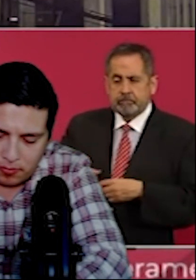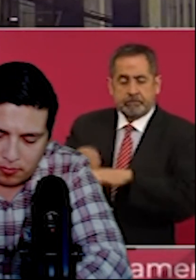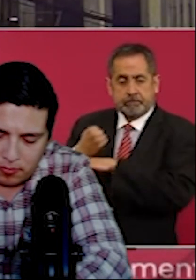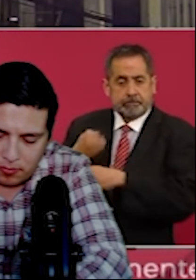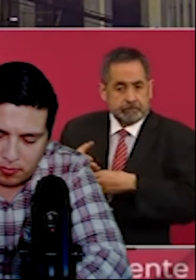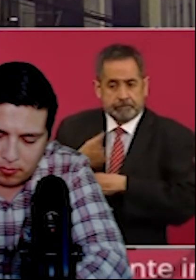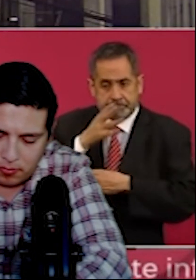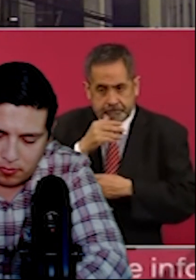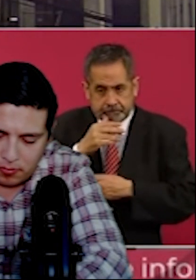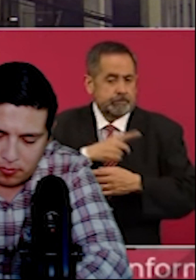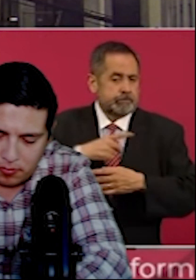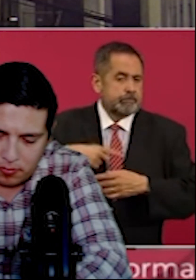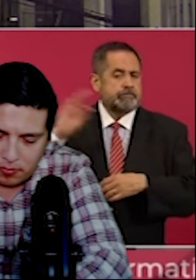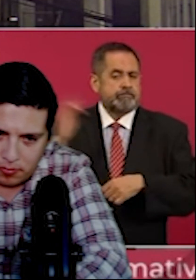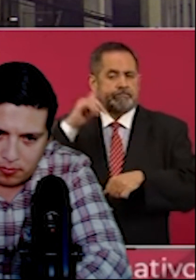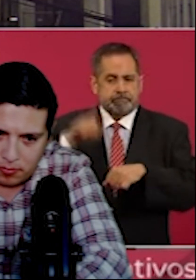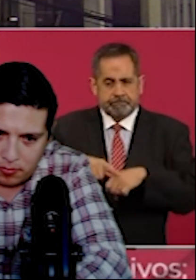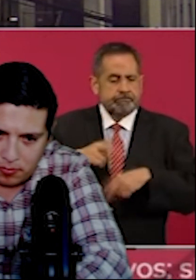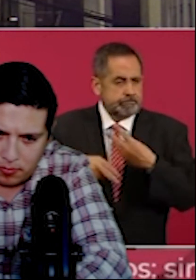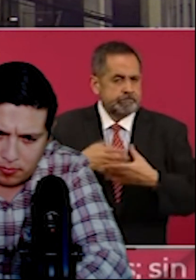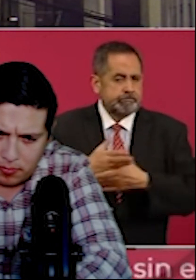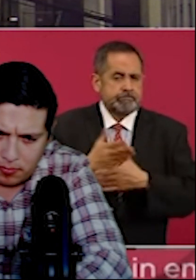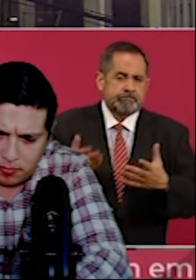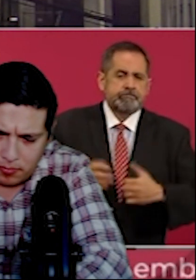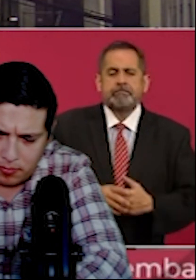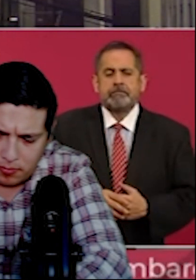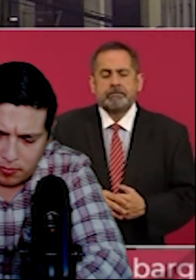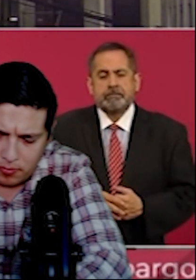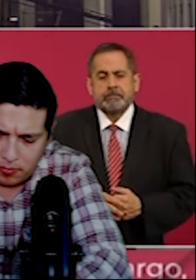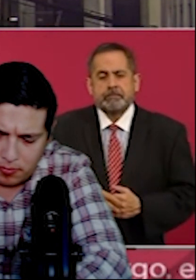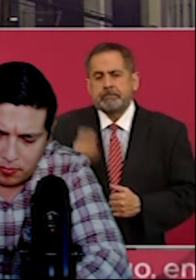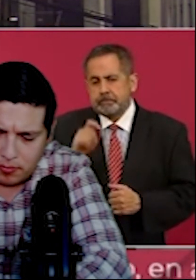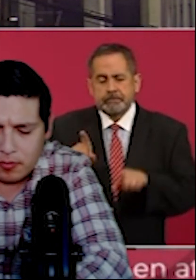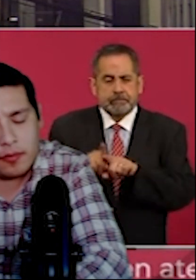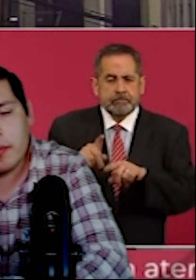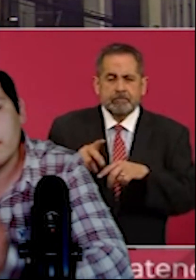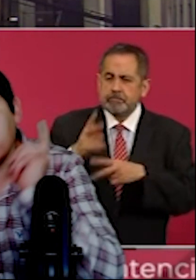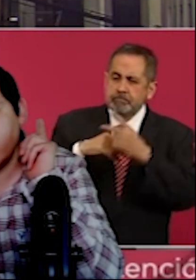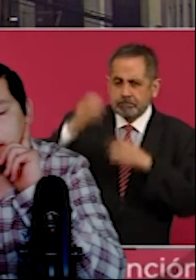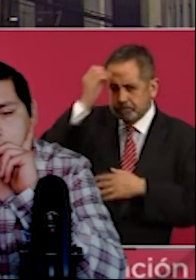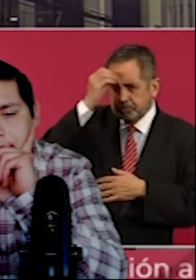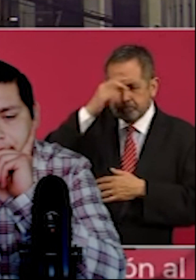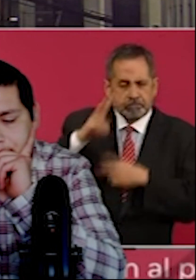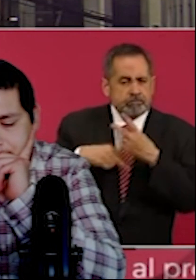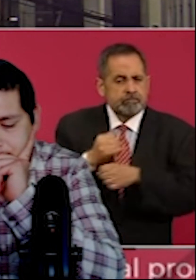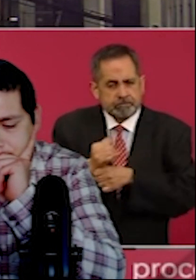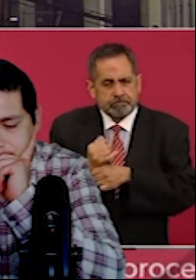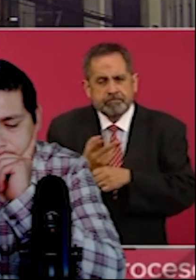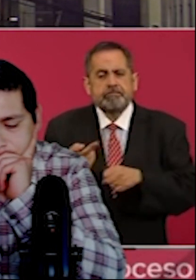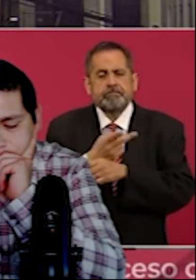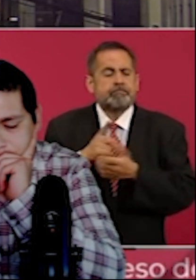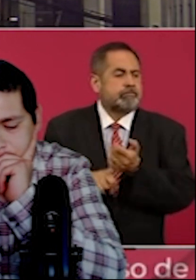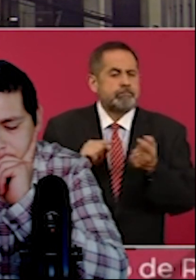estatales, tendría que ser un tema de la Federación. Y ya que se pudiera tener esta opinión, pues que se investigue lo que está